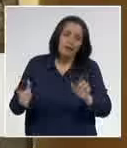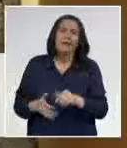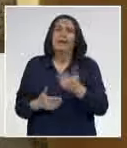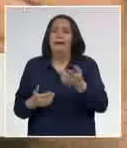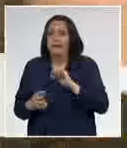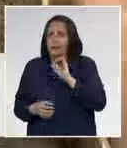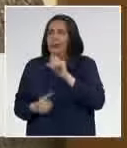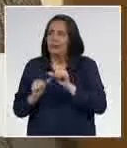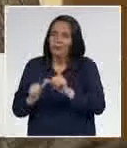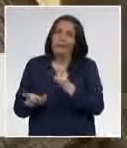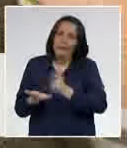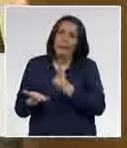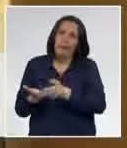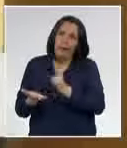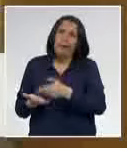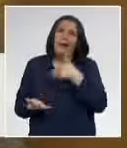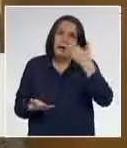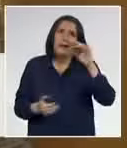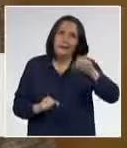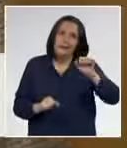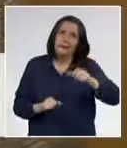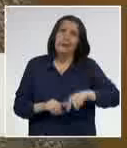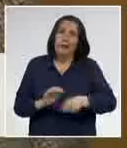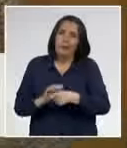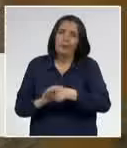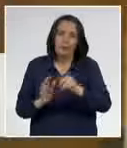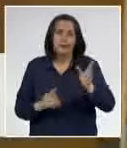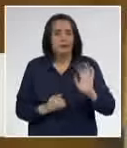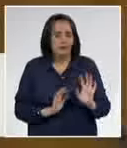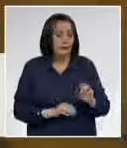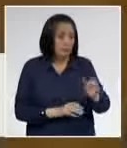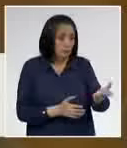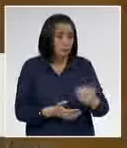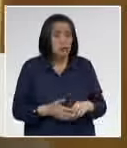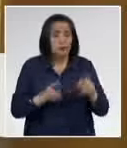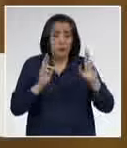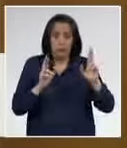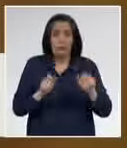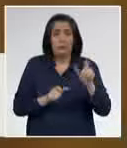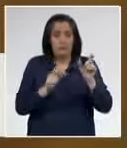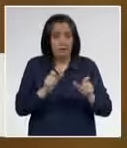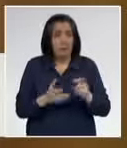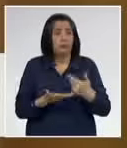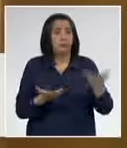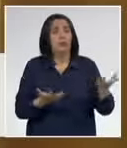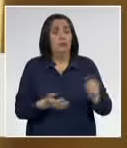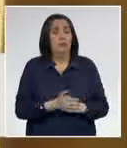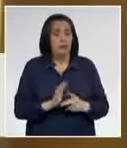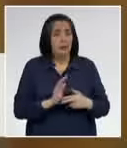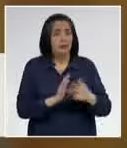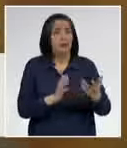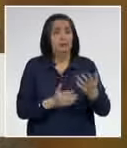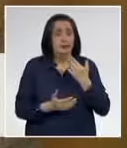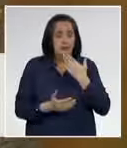diciendo... que Alan García tiene que ser corrupto, tiene que sí, ser corrupto. Usted ha tenido la buena suerte de tener personas que se inmolaron por usted, ah, que sí. en este